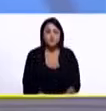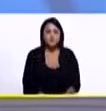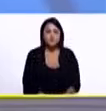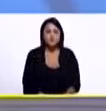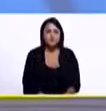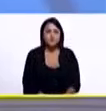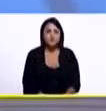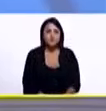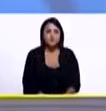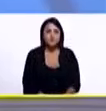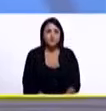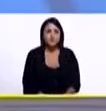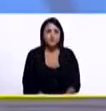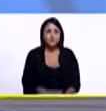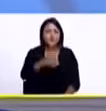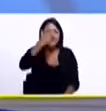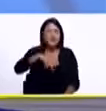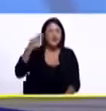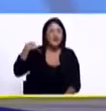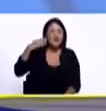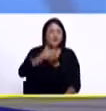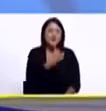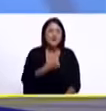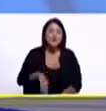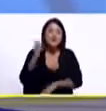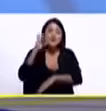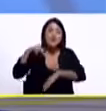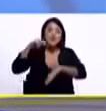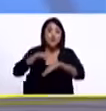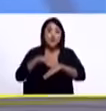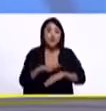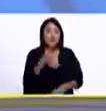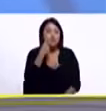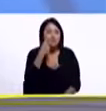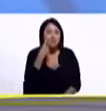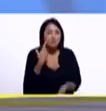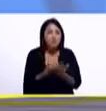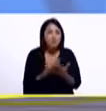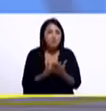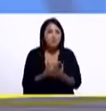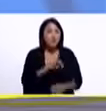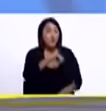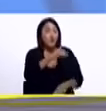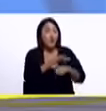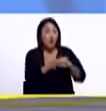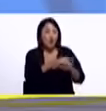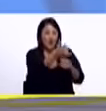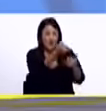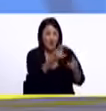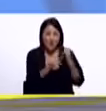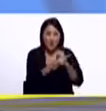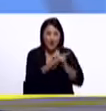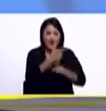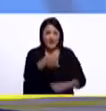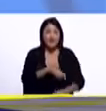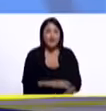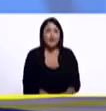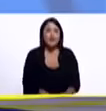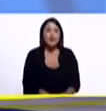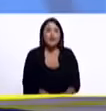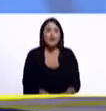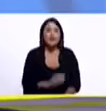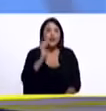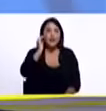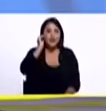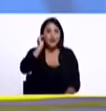En mi tiempo de presidente de la Asamblea Nacional, hoy veo que Jorge hace lo mismo, se presentaba un documento así,